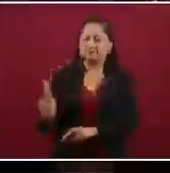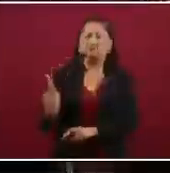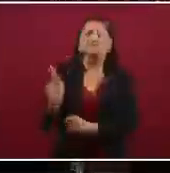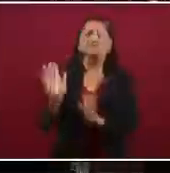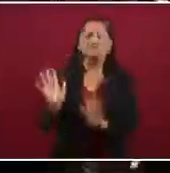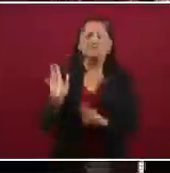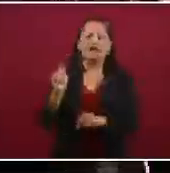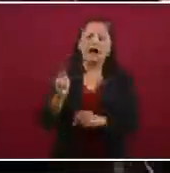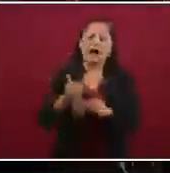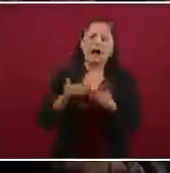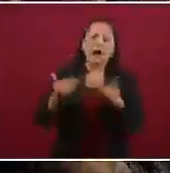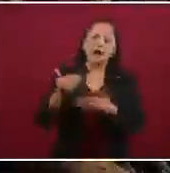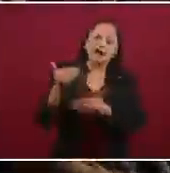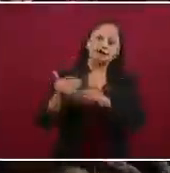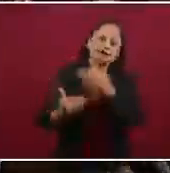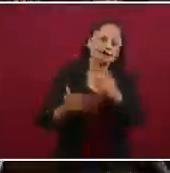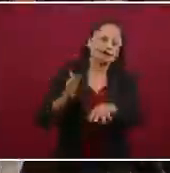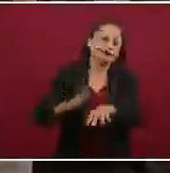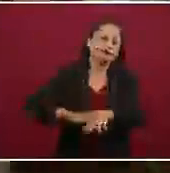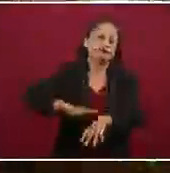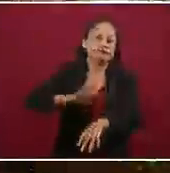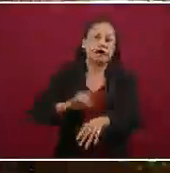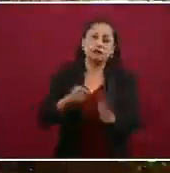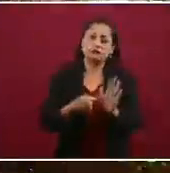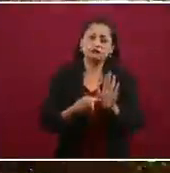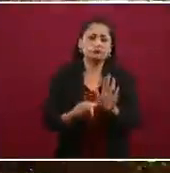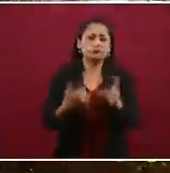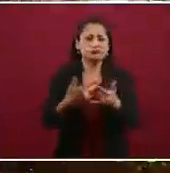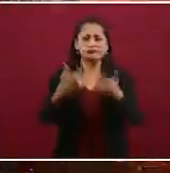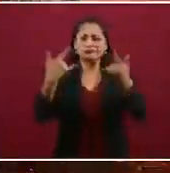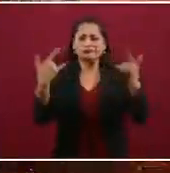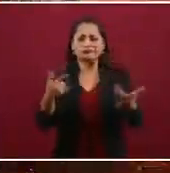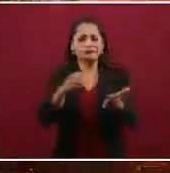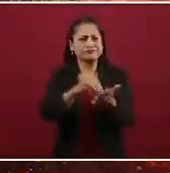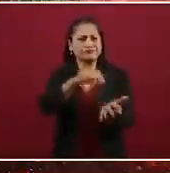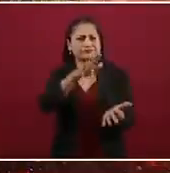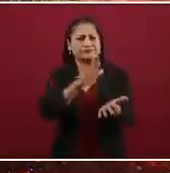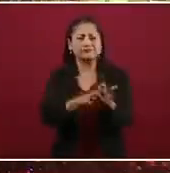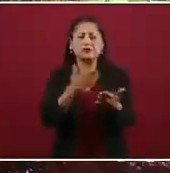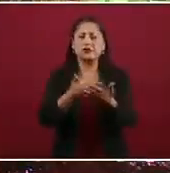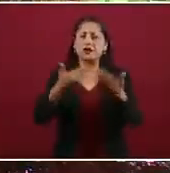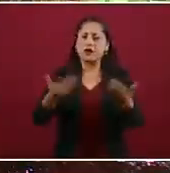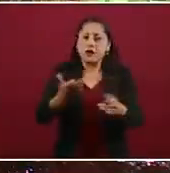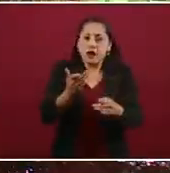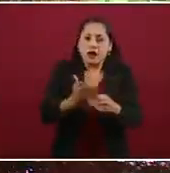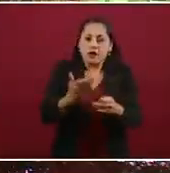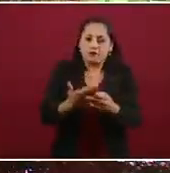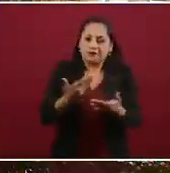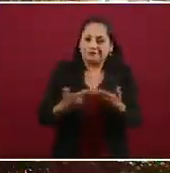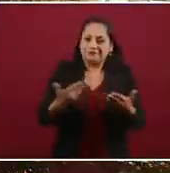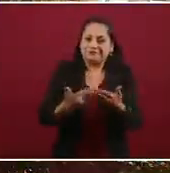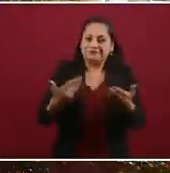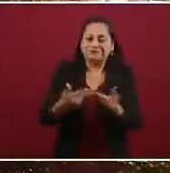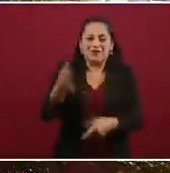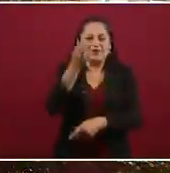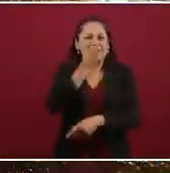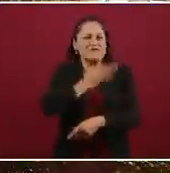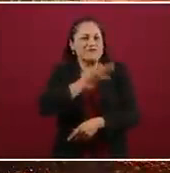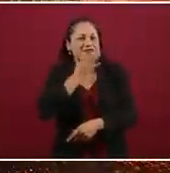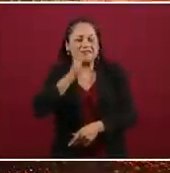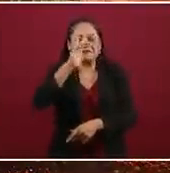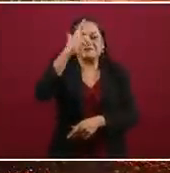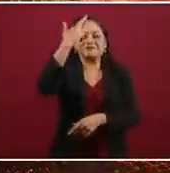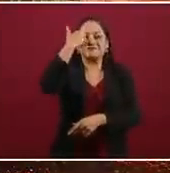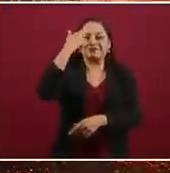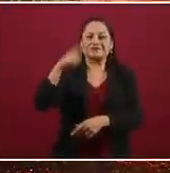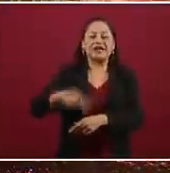hay muchos avances. Ahí está la historia y aquí está de nuevo el presente, la fiesta y sonando Guanajuato en el escenario.